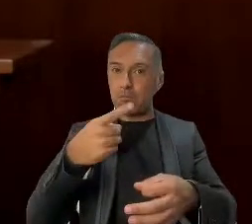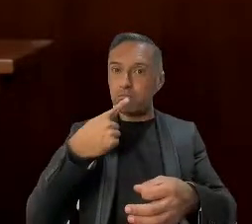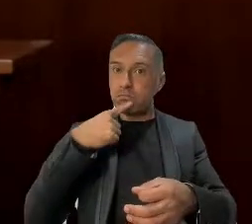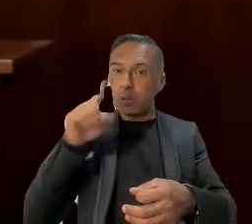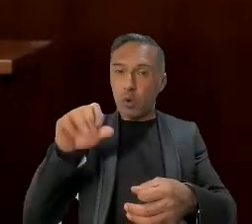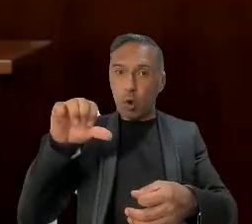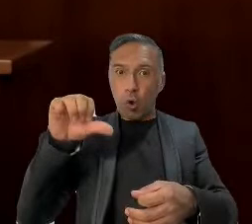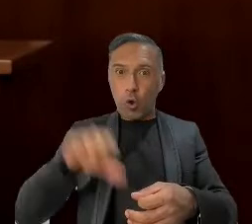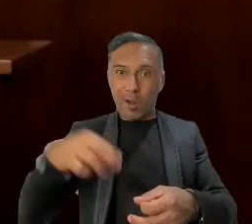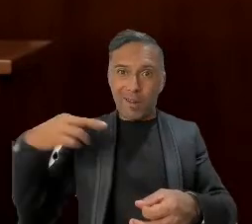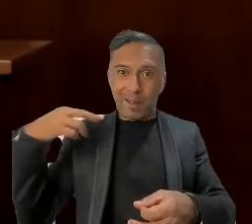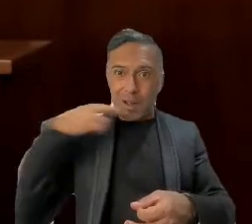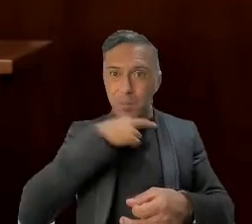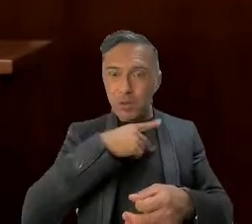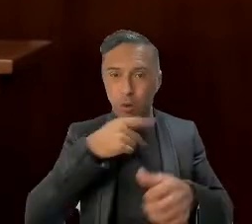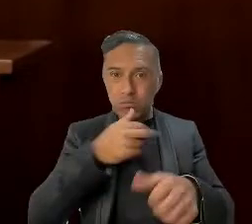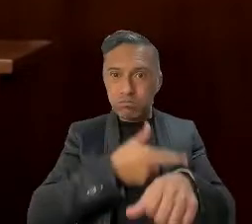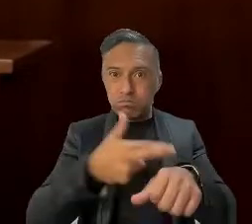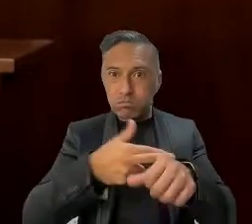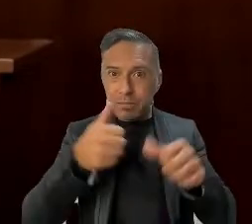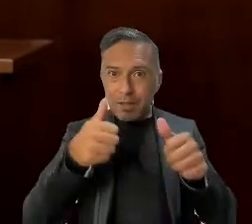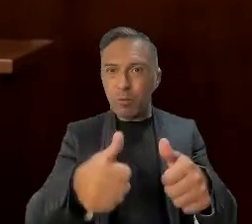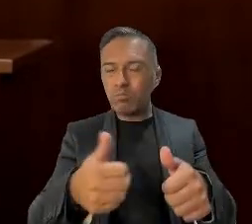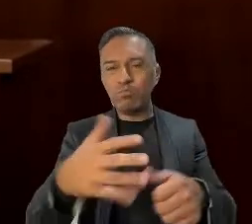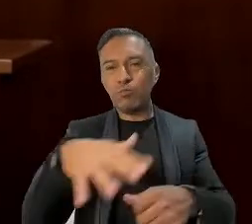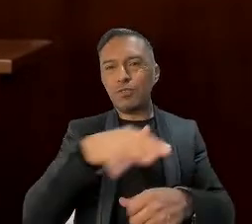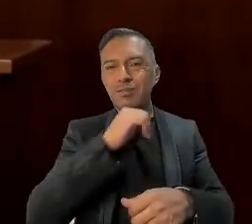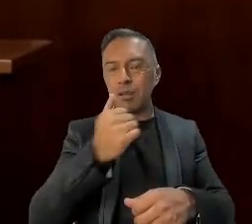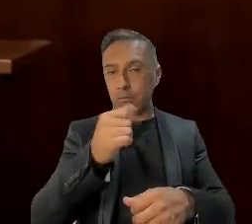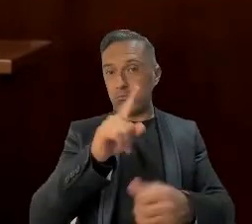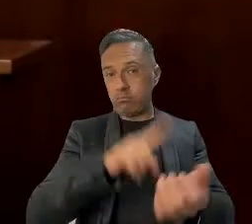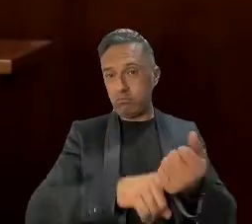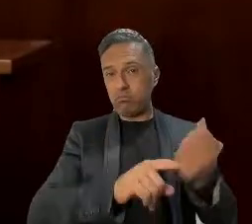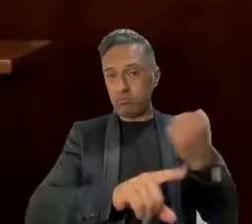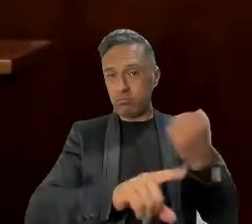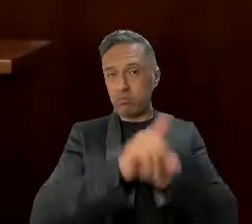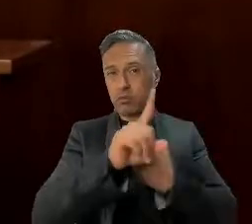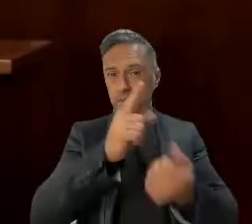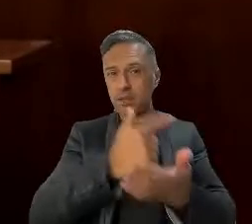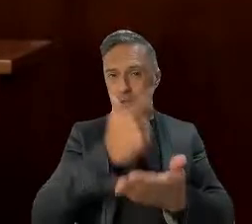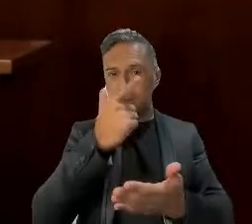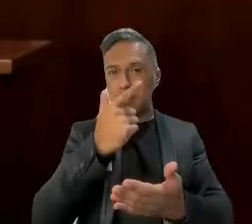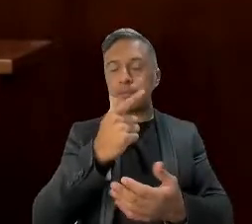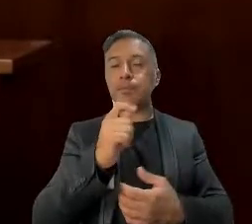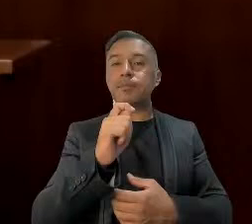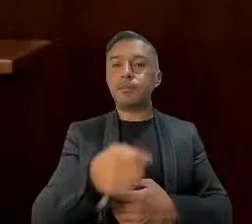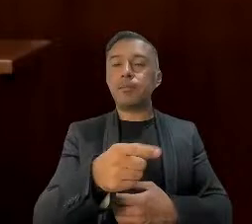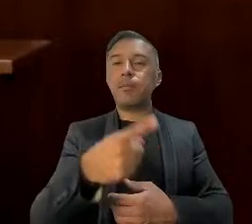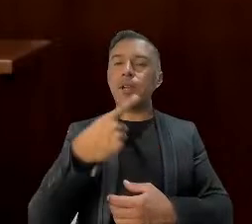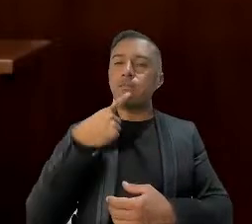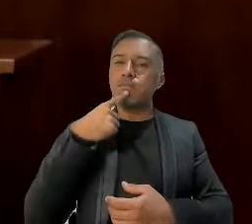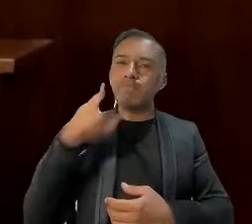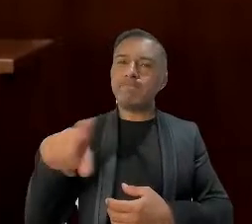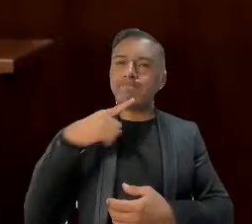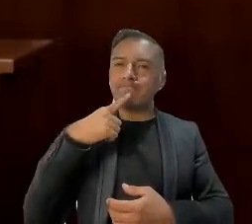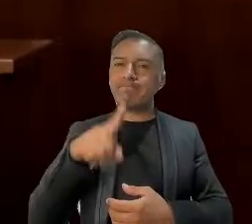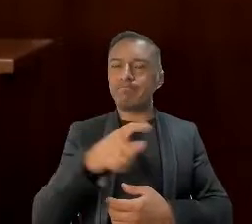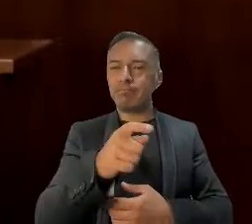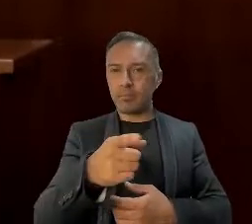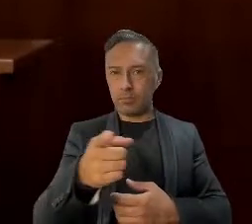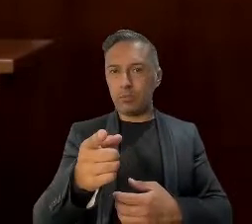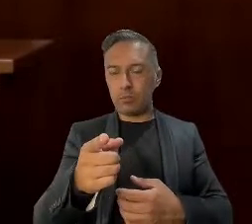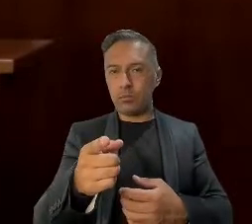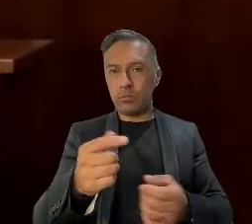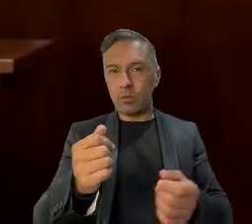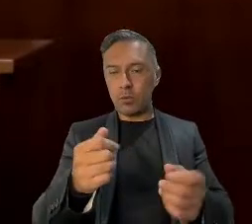en la búsqueda o situación que es bastante grave consideramos que en la mayoría de las denuncias por sustracción la